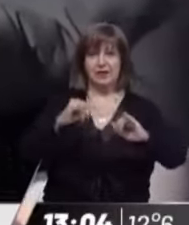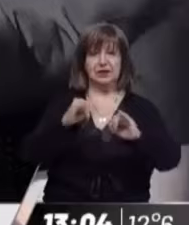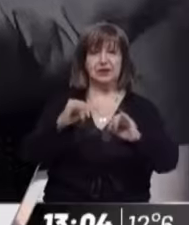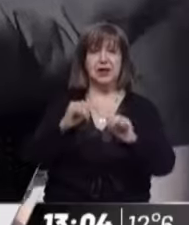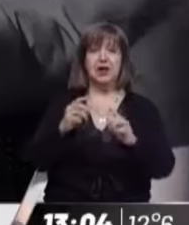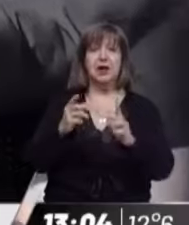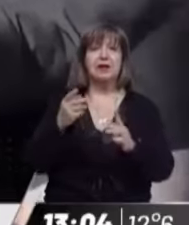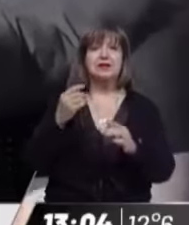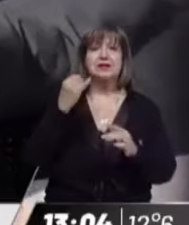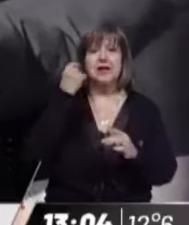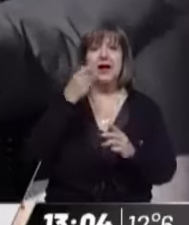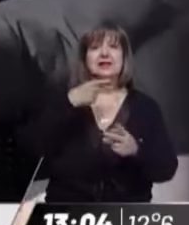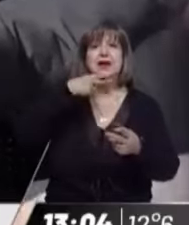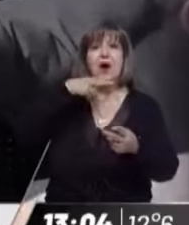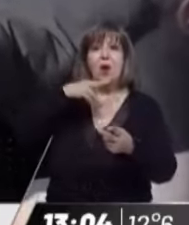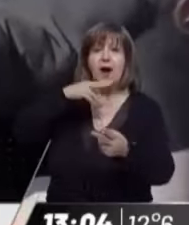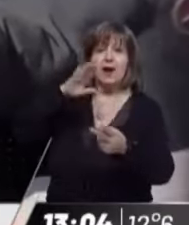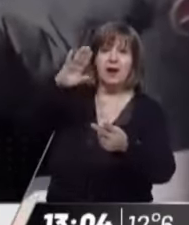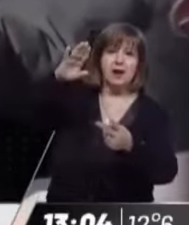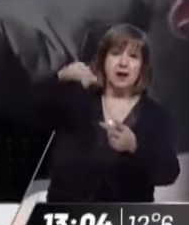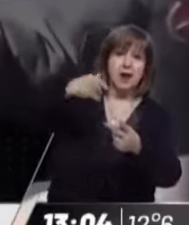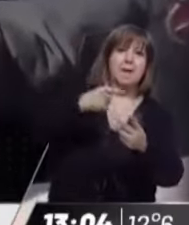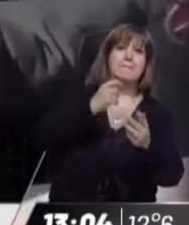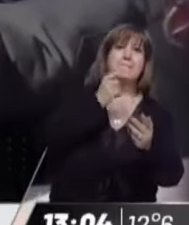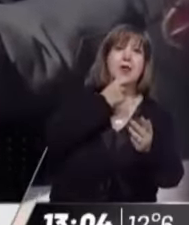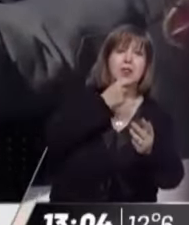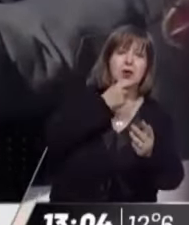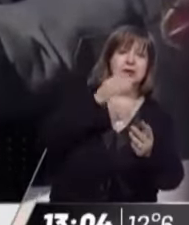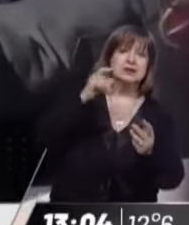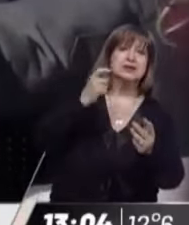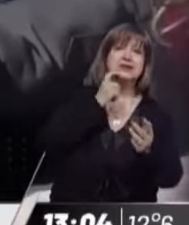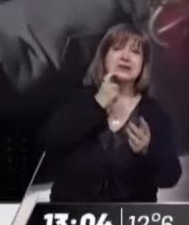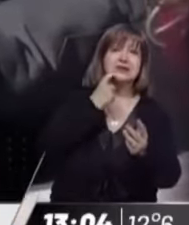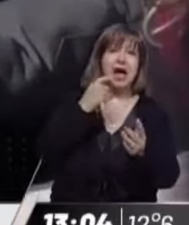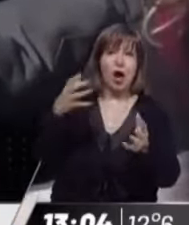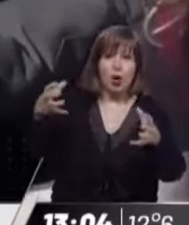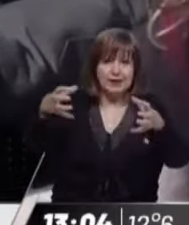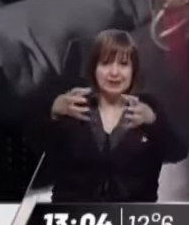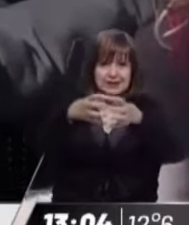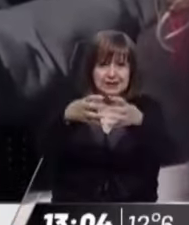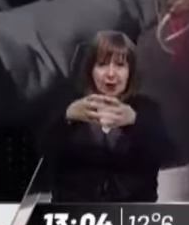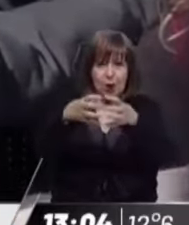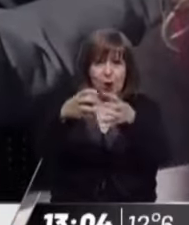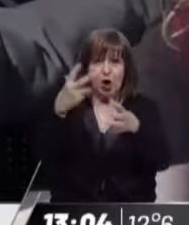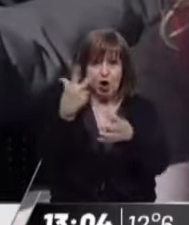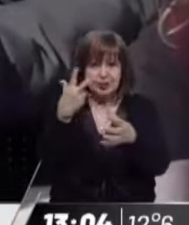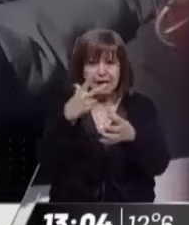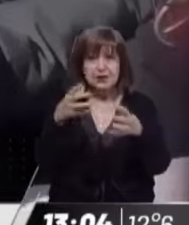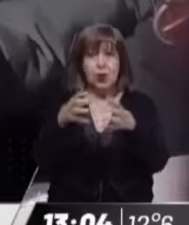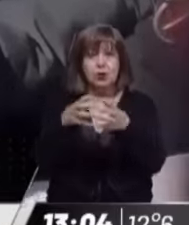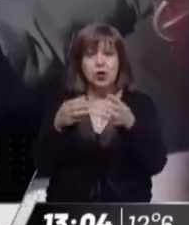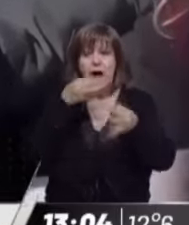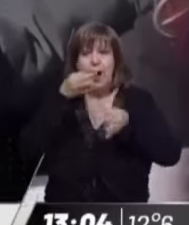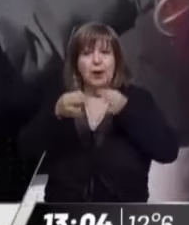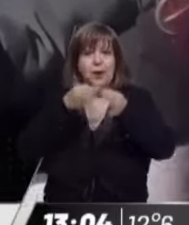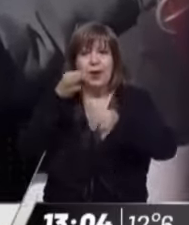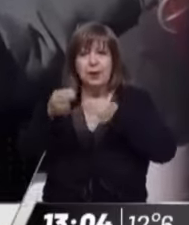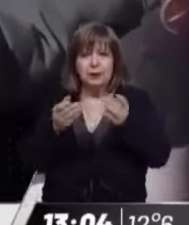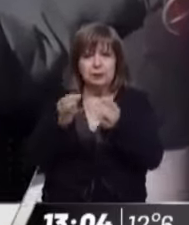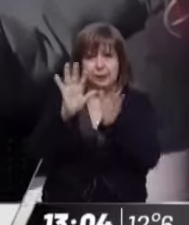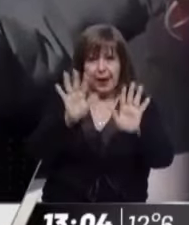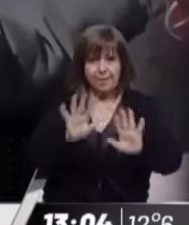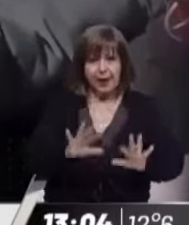gente de infraestructura de San Juan, con la gente de infraestructura de Mendoza y la gente de infraestructura de San Luis, estamos